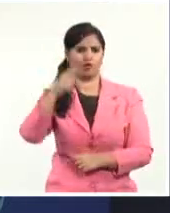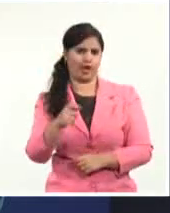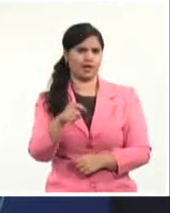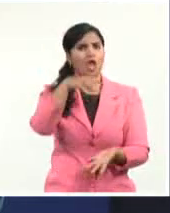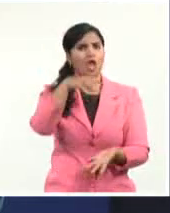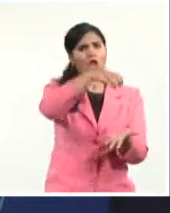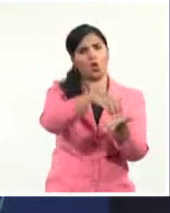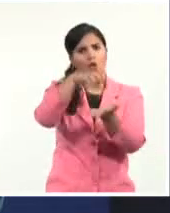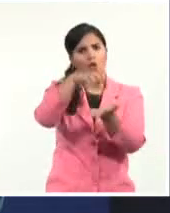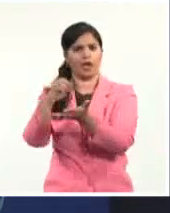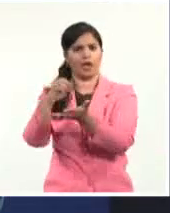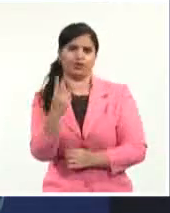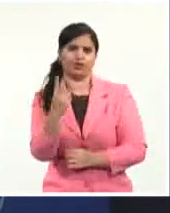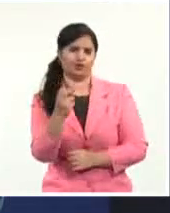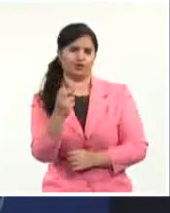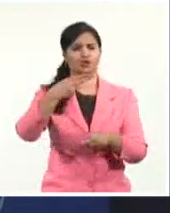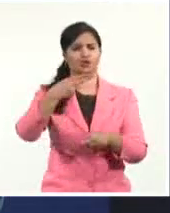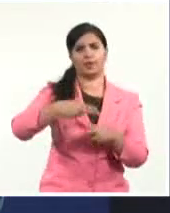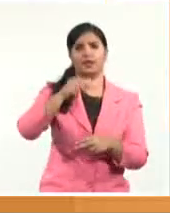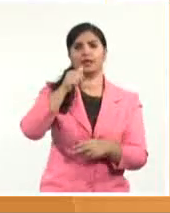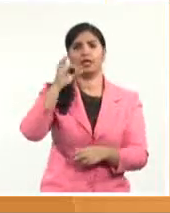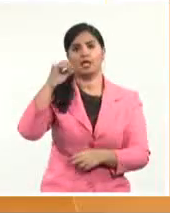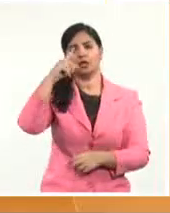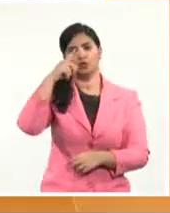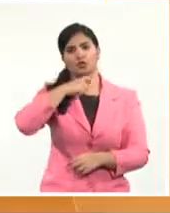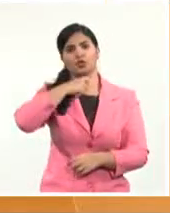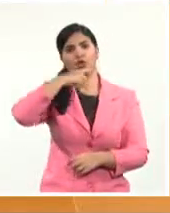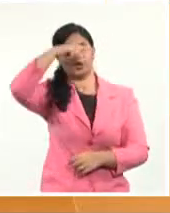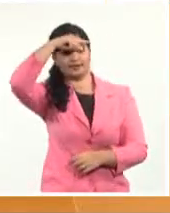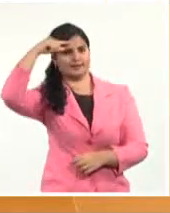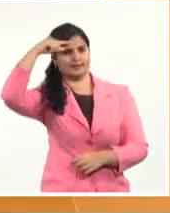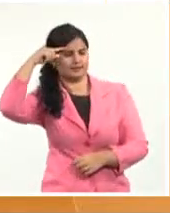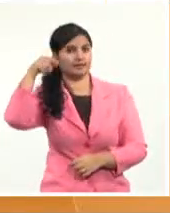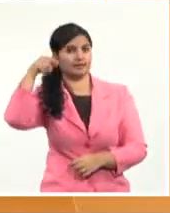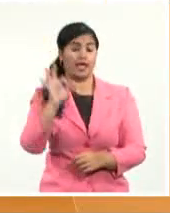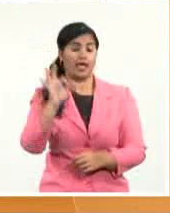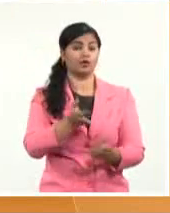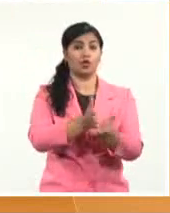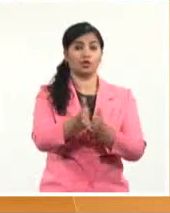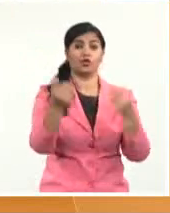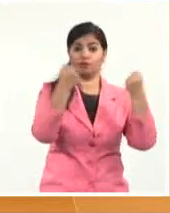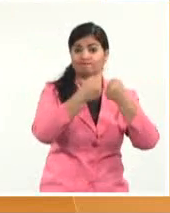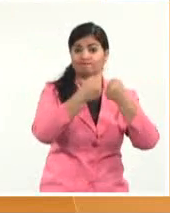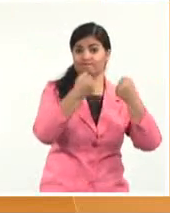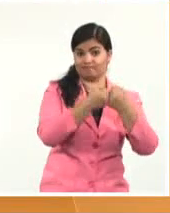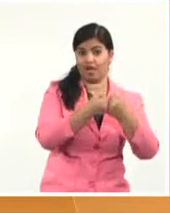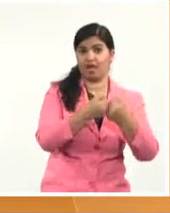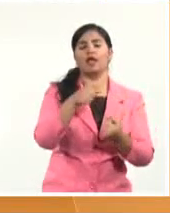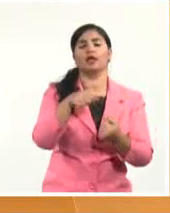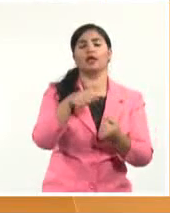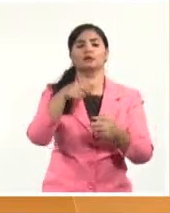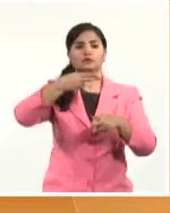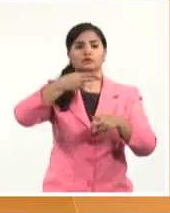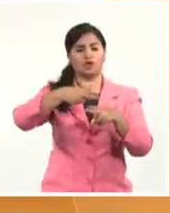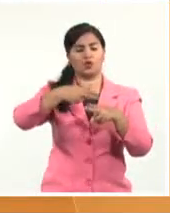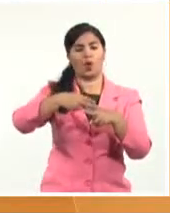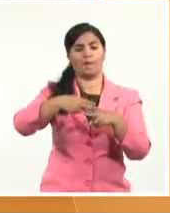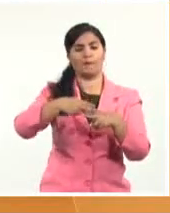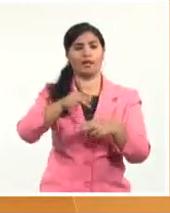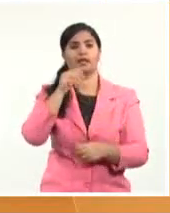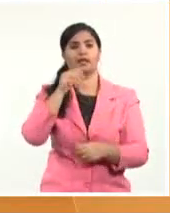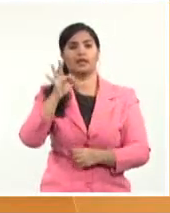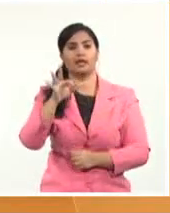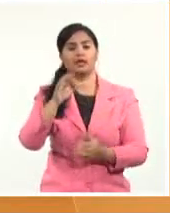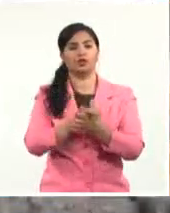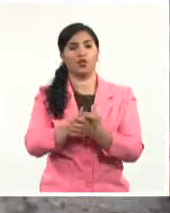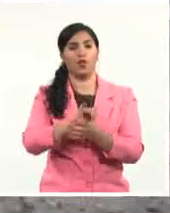y Zaporizhia. Tras 11 meses de guerra, los principales combates se pelean aún en el Donbass. Desde Moscú, el presidente de la